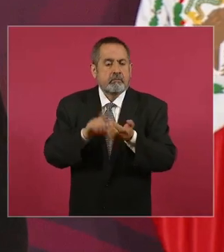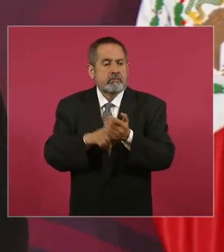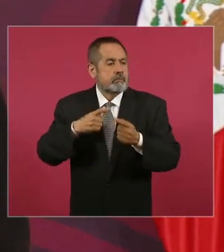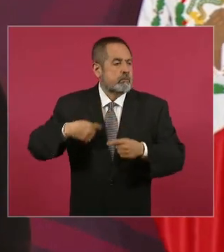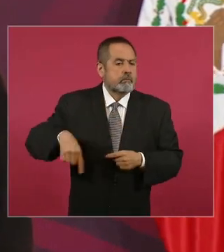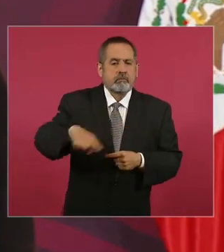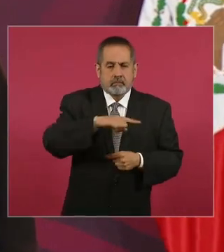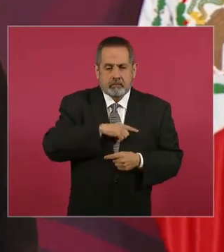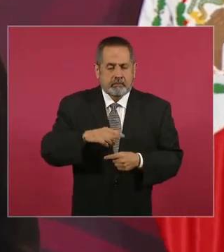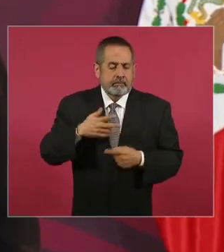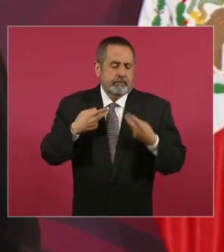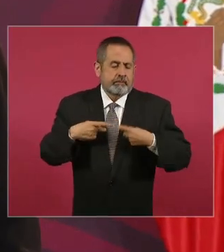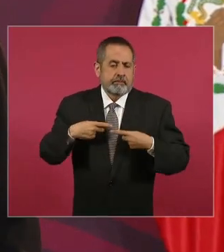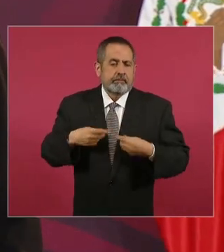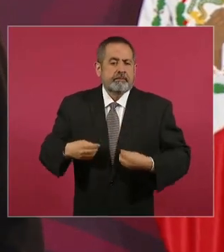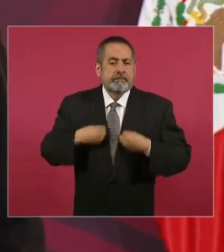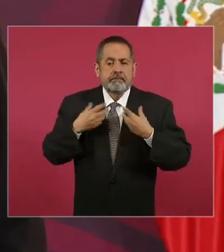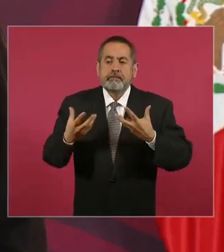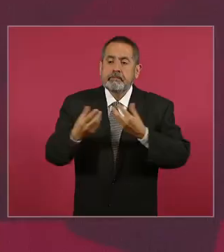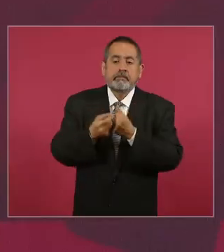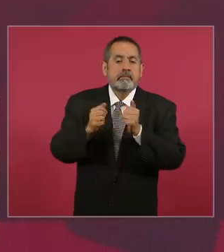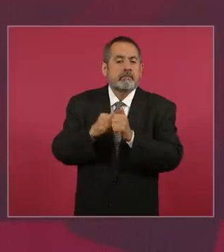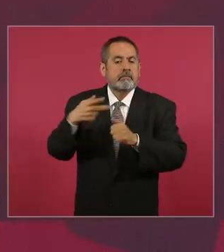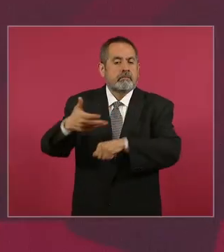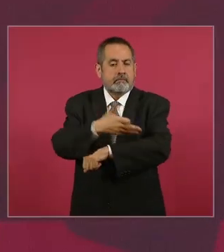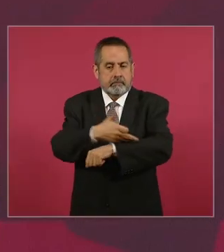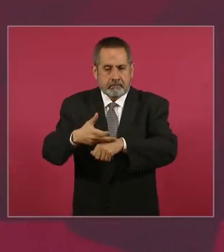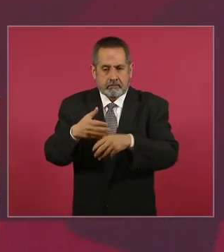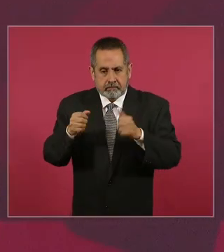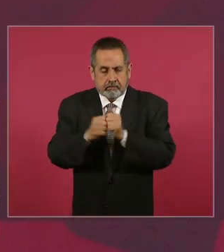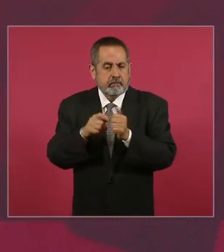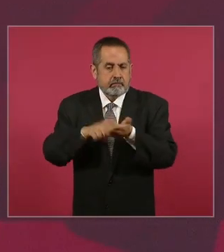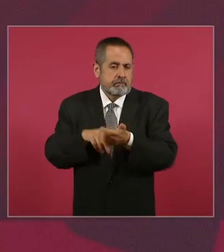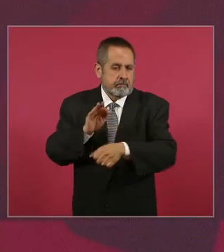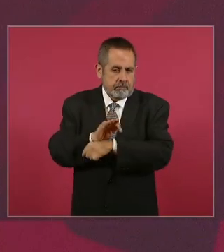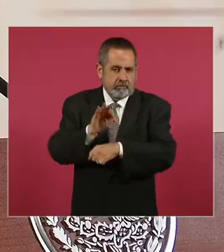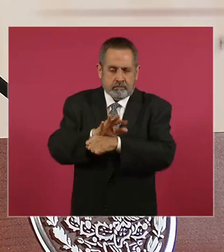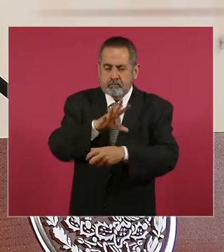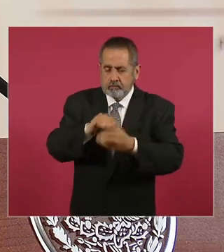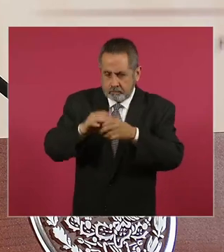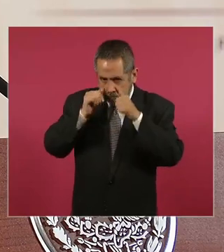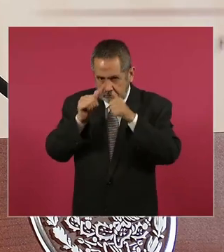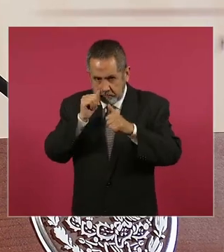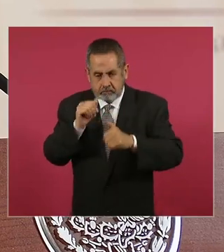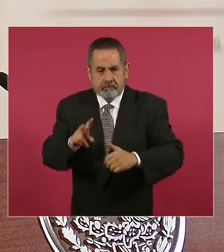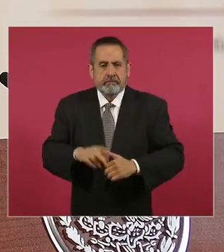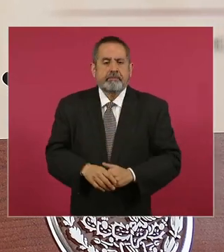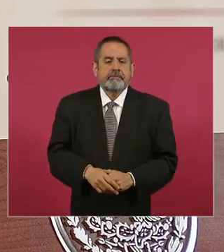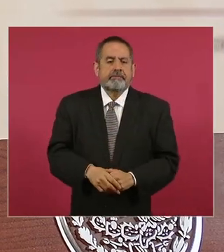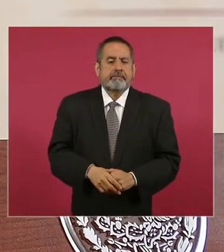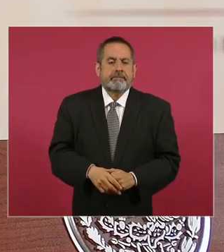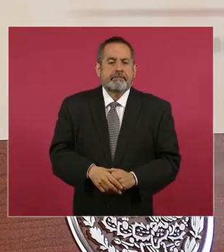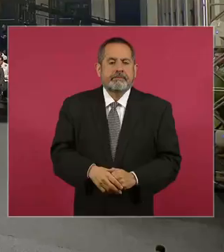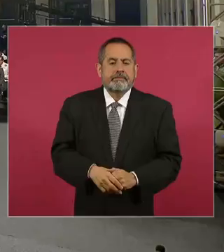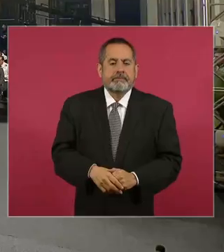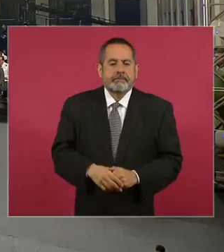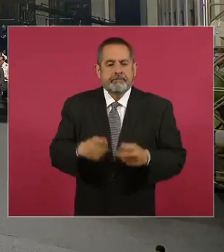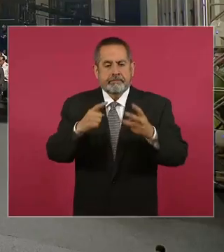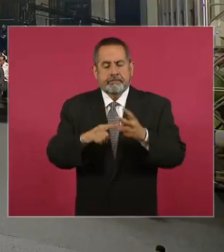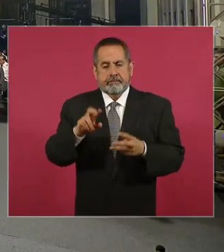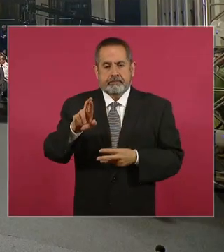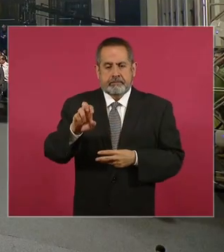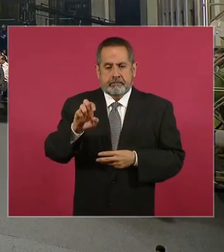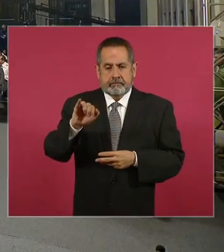nuestros paisanos que vienen a ver a sus familiares, protegiéndolos. Muy bien. A ver,